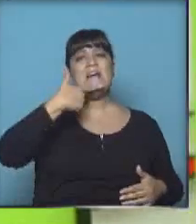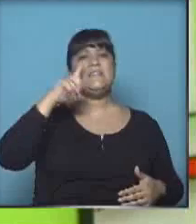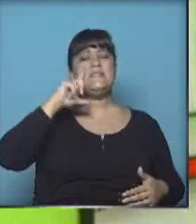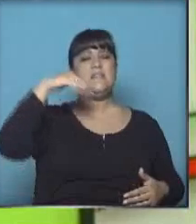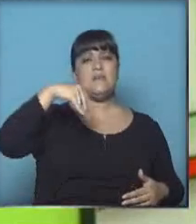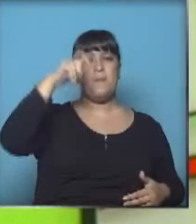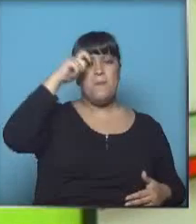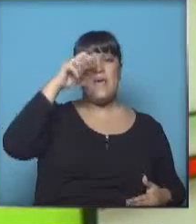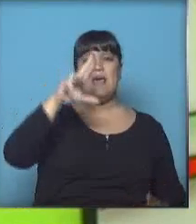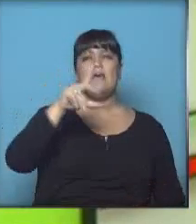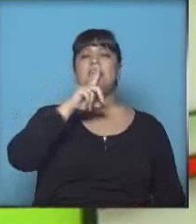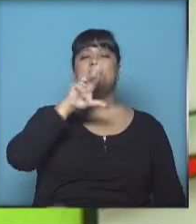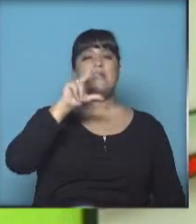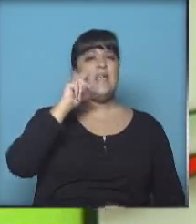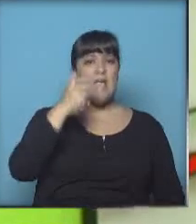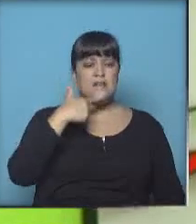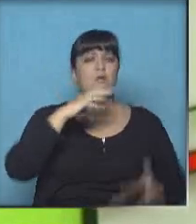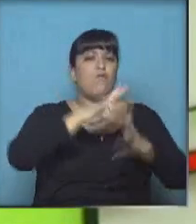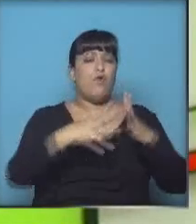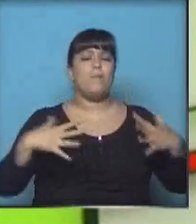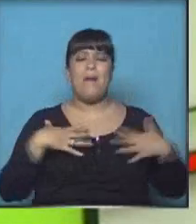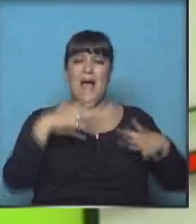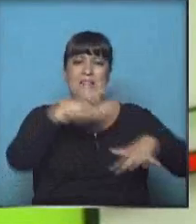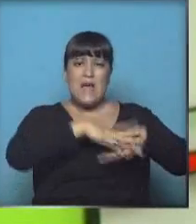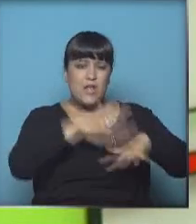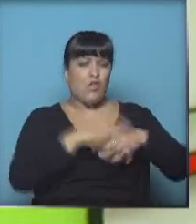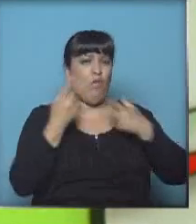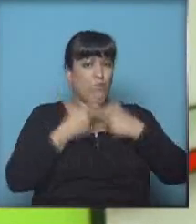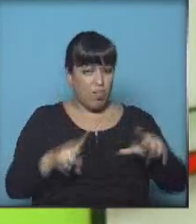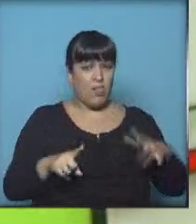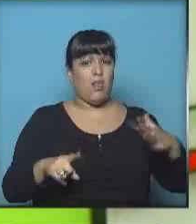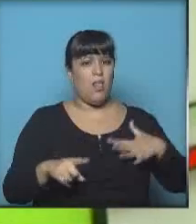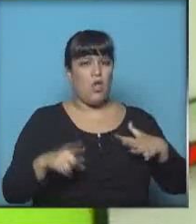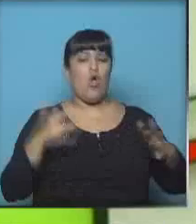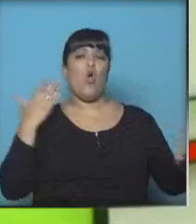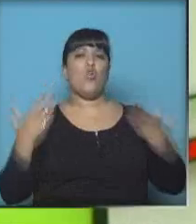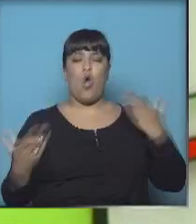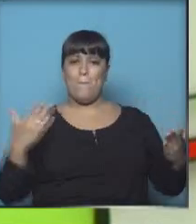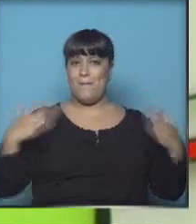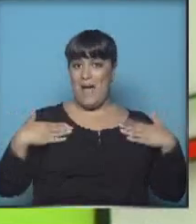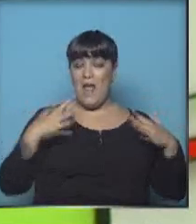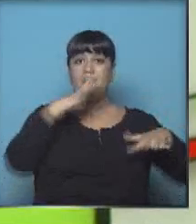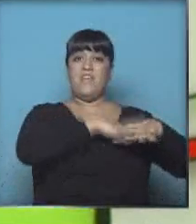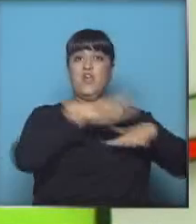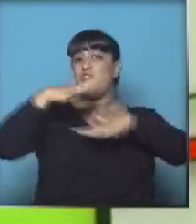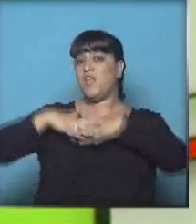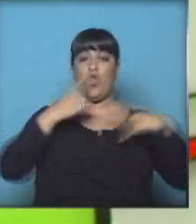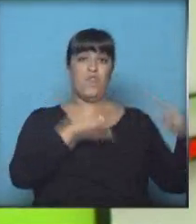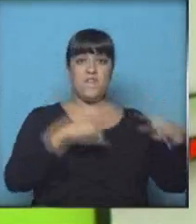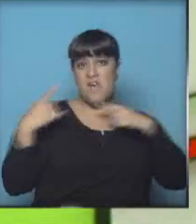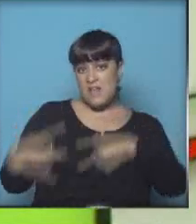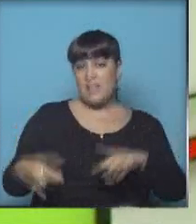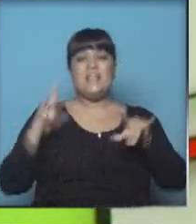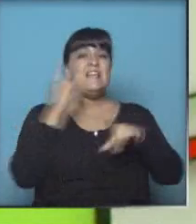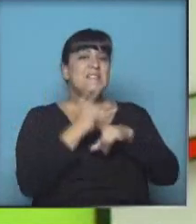realidad son diferencias en la estructura del tejido glandular mamario cuando comparamos una mama con la otra, ¿sí? Recordemos que siempre vamos a